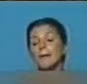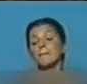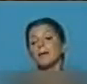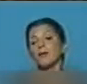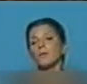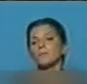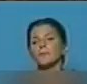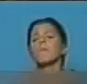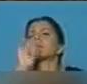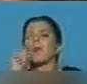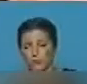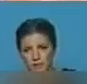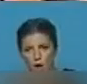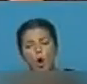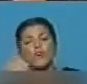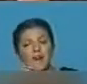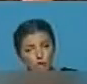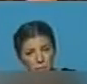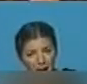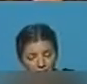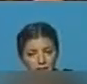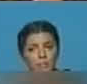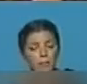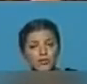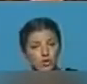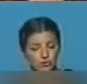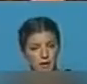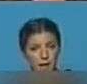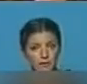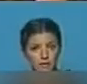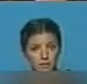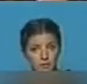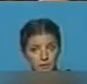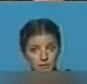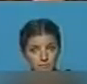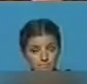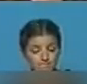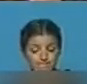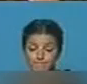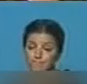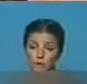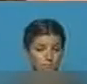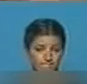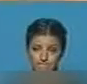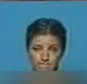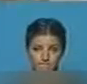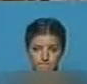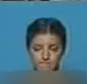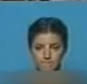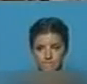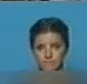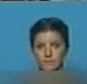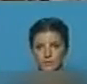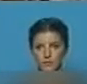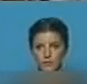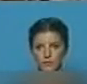que la pregunta es, ¿hay alternativa? ¿Se puede hacer alguna cosa distinta? Y la respuesta es, lamentablemente, no.